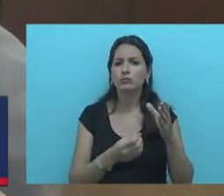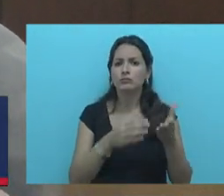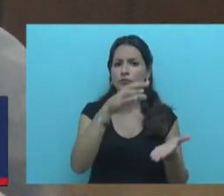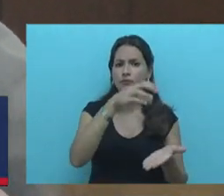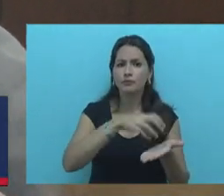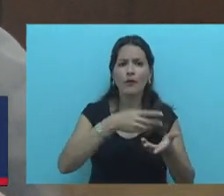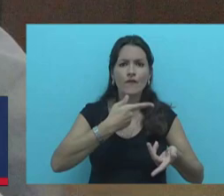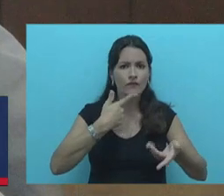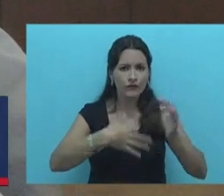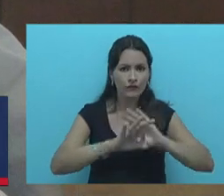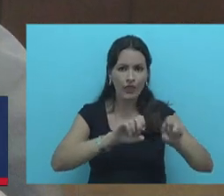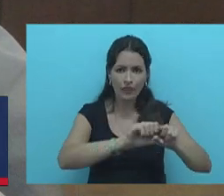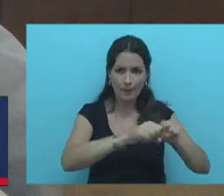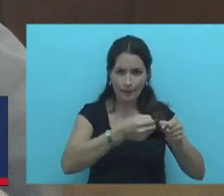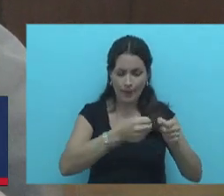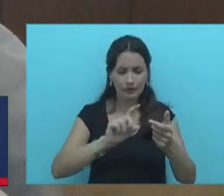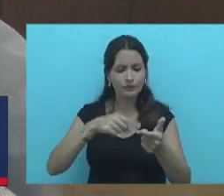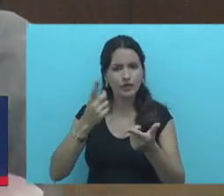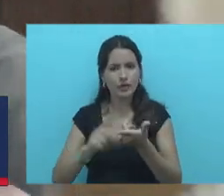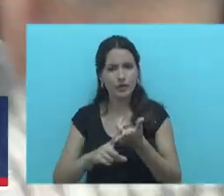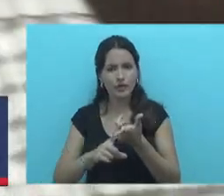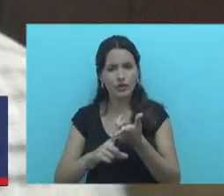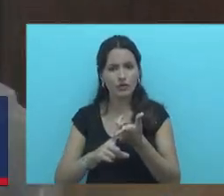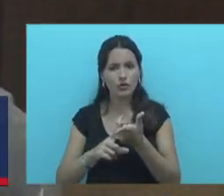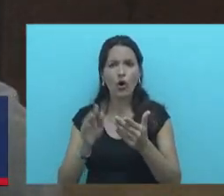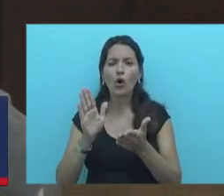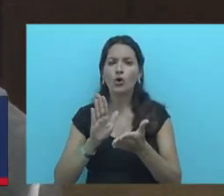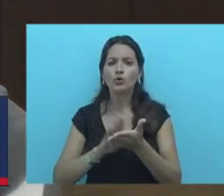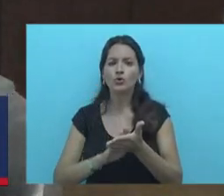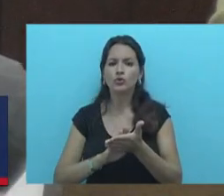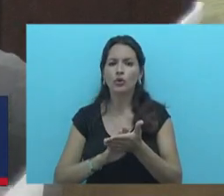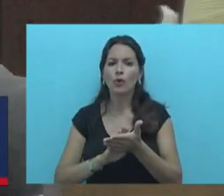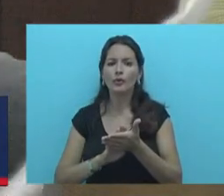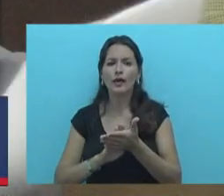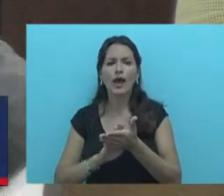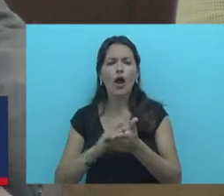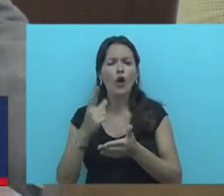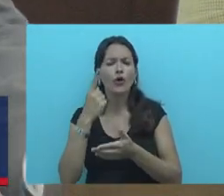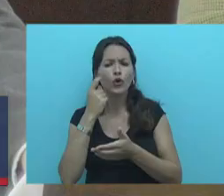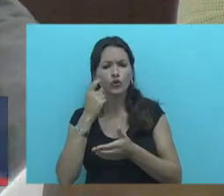góndolas, de fomento de la competencia y la reducción de distorsiones de precios en las ventas minoristas.